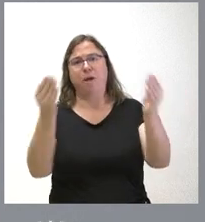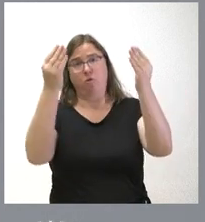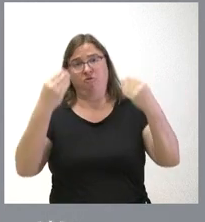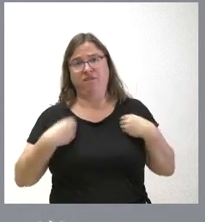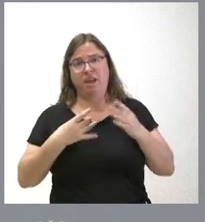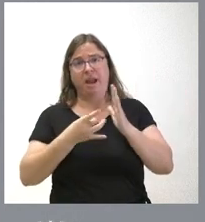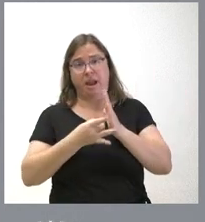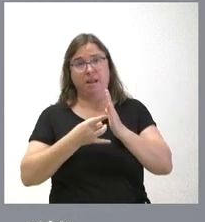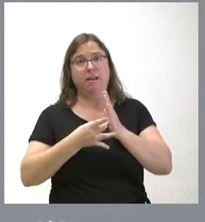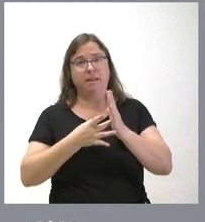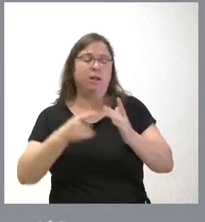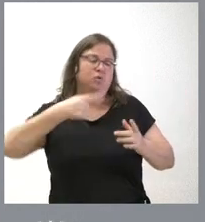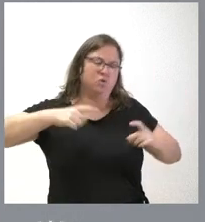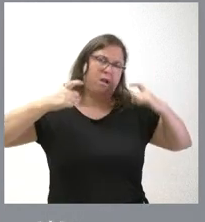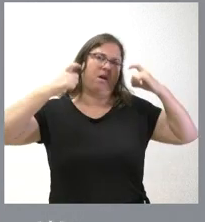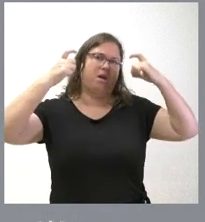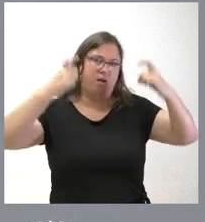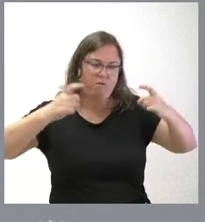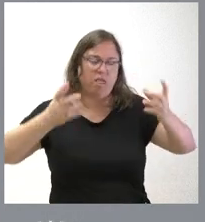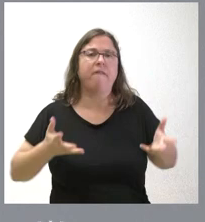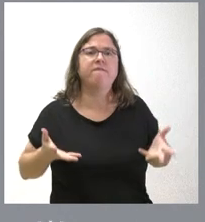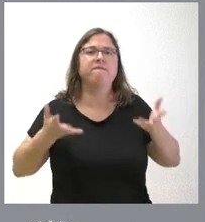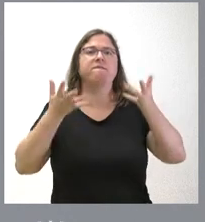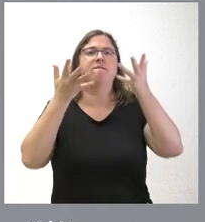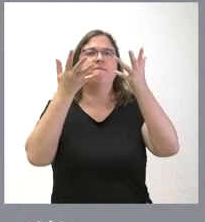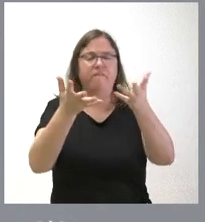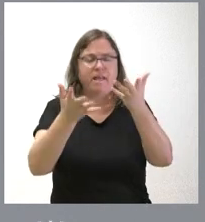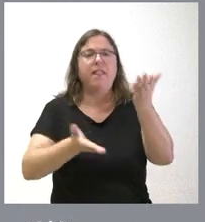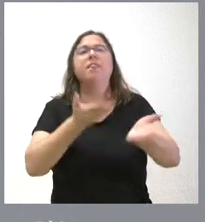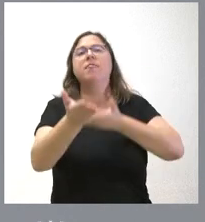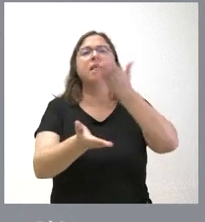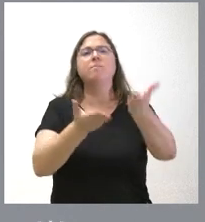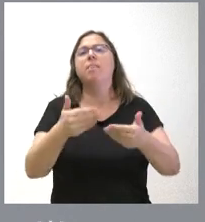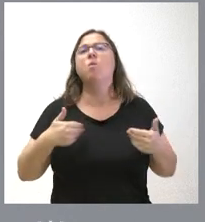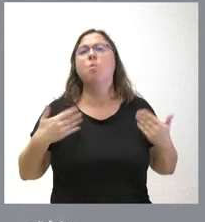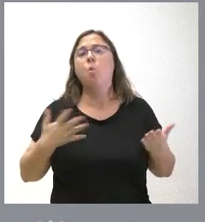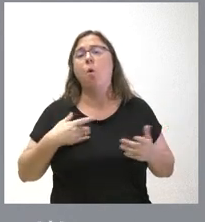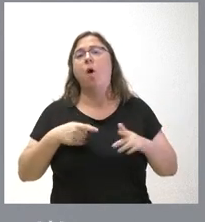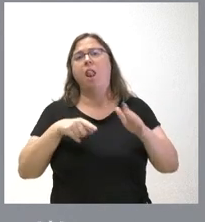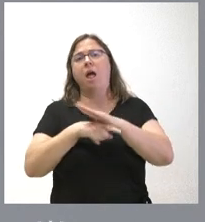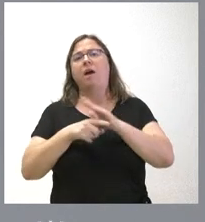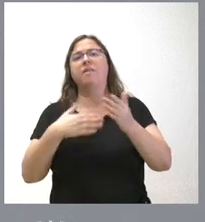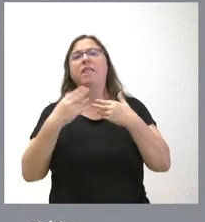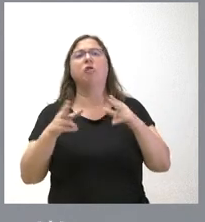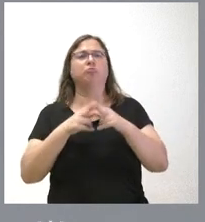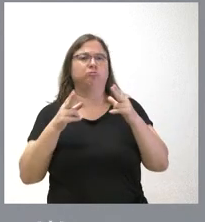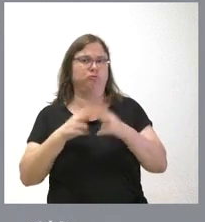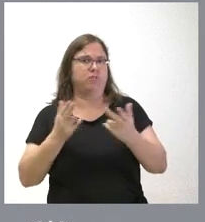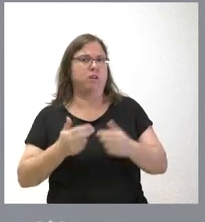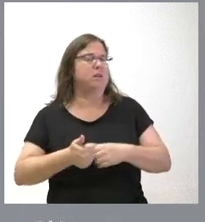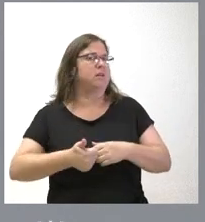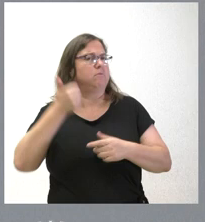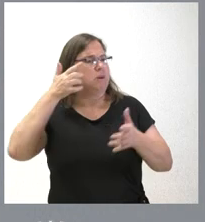el esfuerzo lo vamos a hacer nosotros vamos con mano tendido vamos a ver también Cuáles son las demandas de los agentes del diálogo social en qué aspectos se hace más